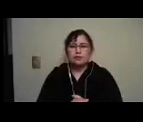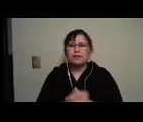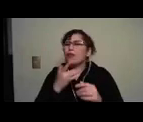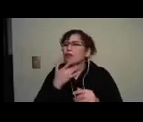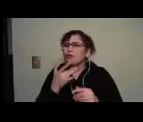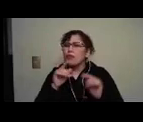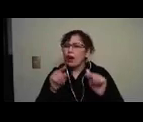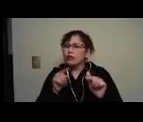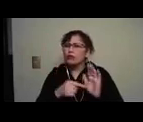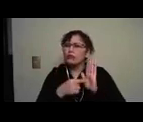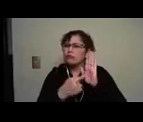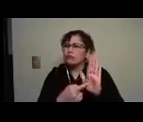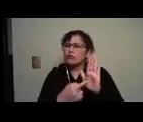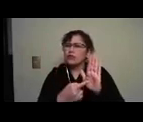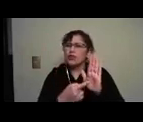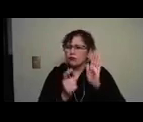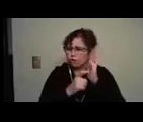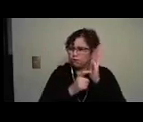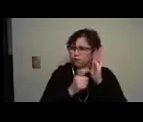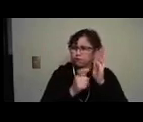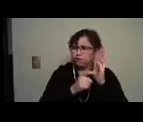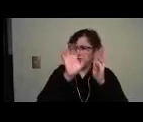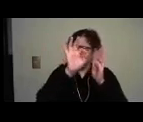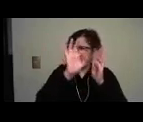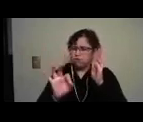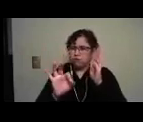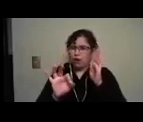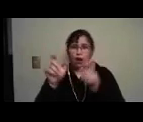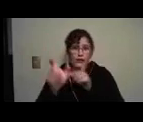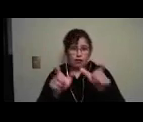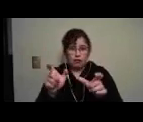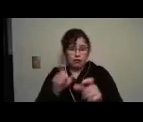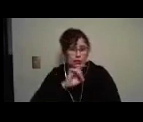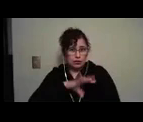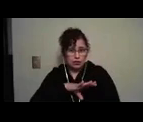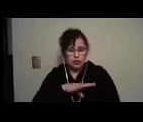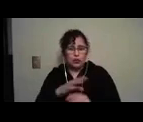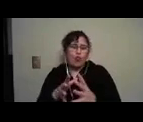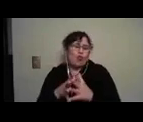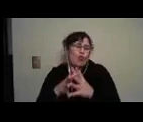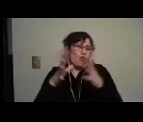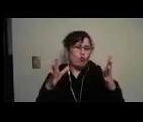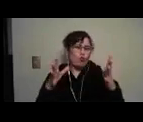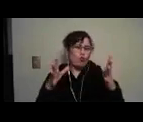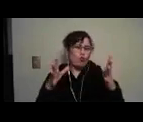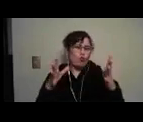representan tienen una prevalencia significativa en la población, ¿ya? Y por supuesto aumenta